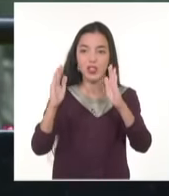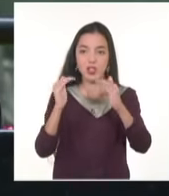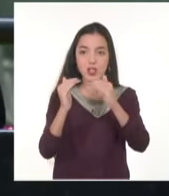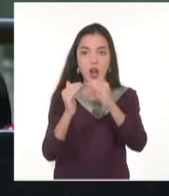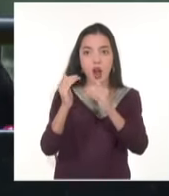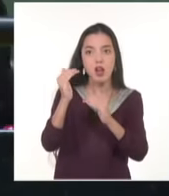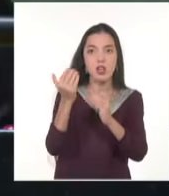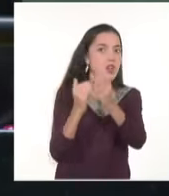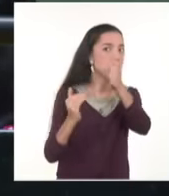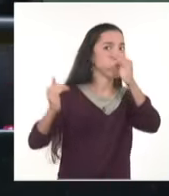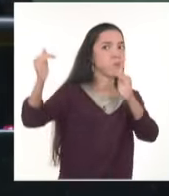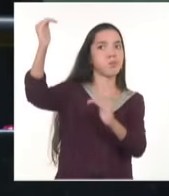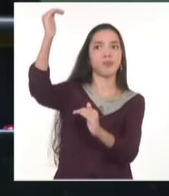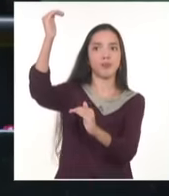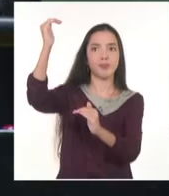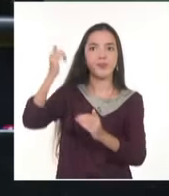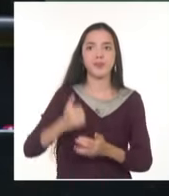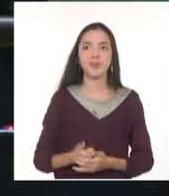superiores a